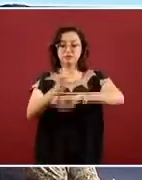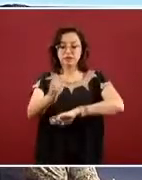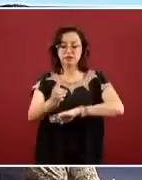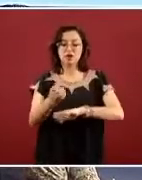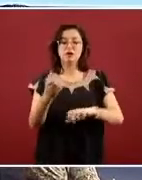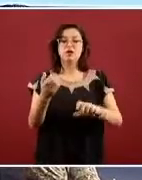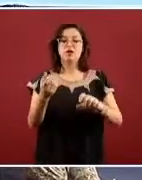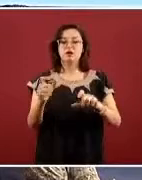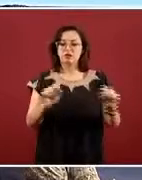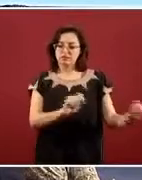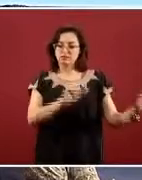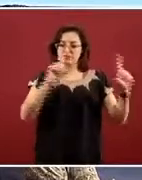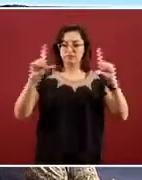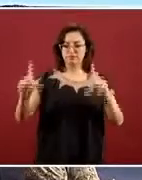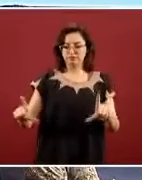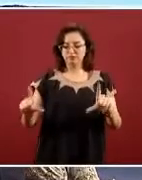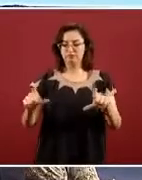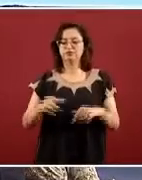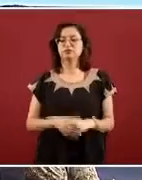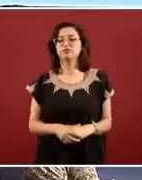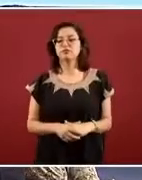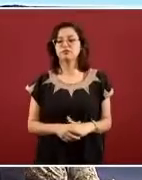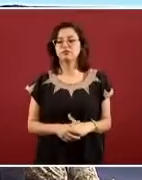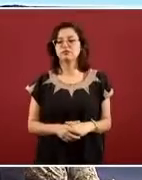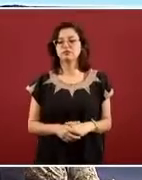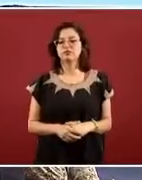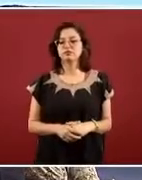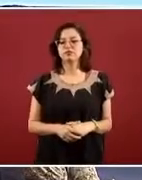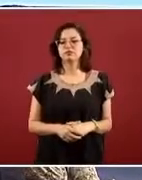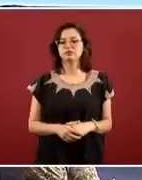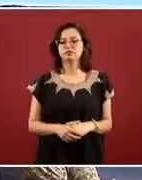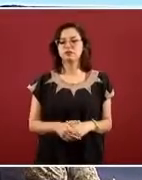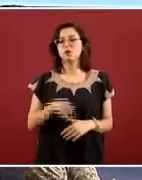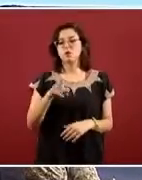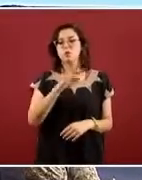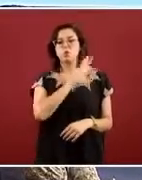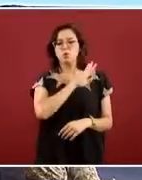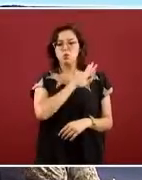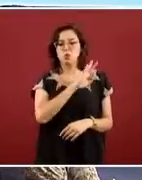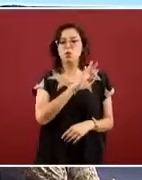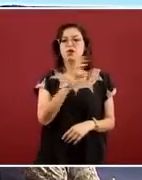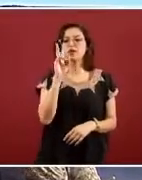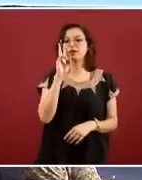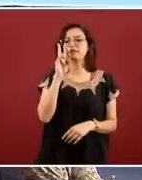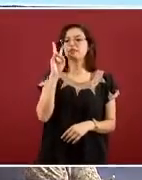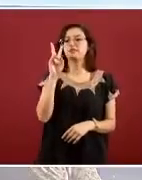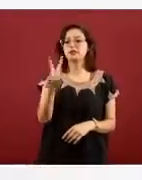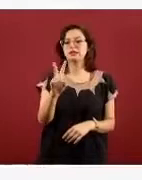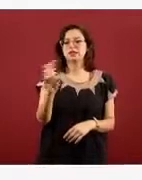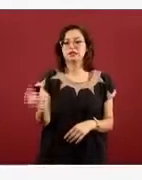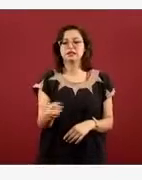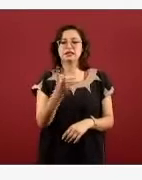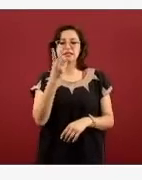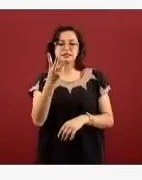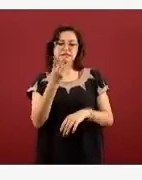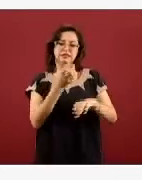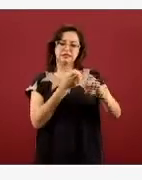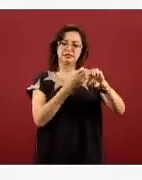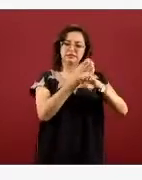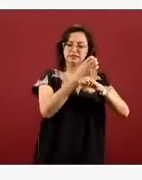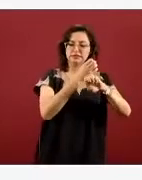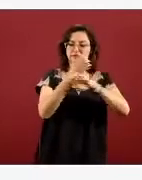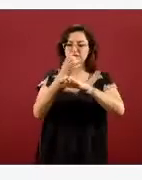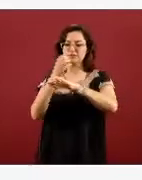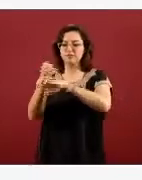pero ahora por tasa de incidencia acumulada. Aquí ustedes pueden ver cómo los 3 estados que se